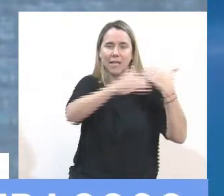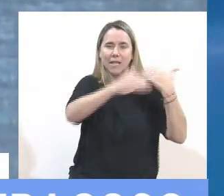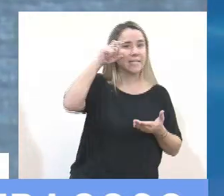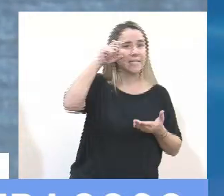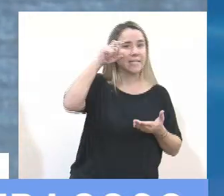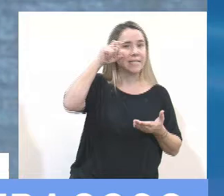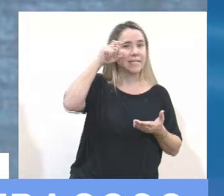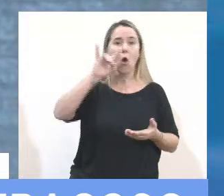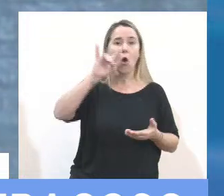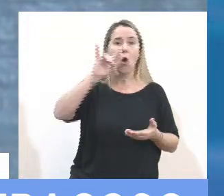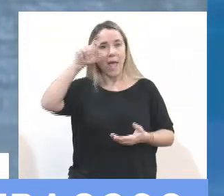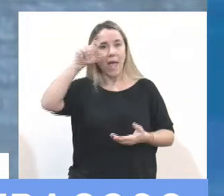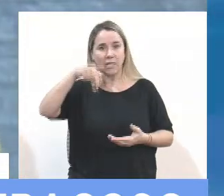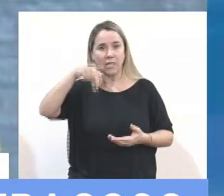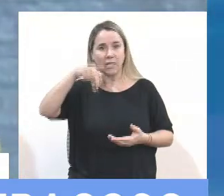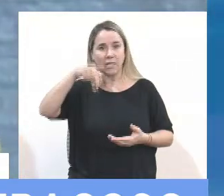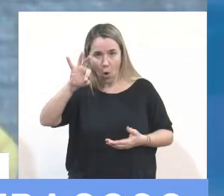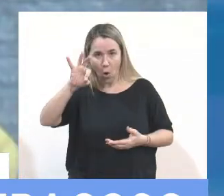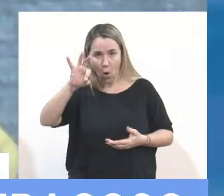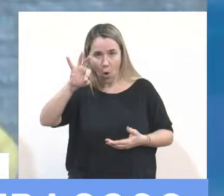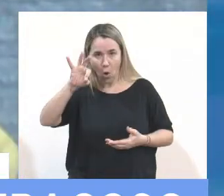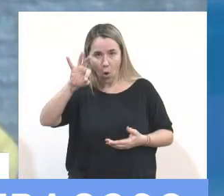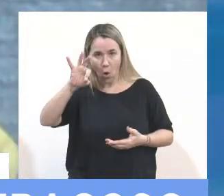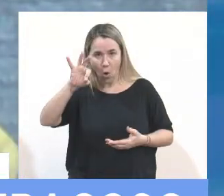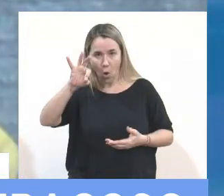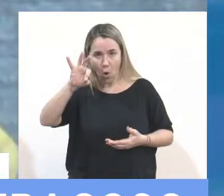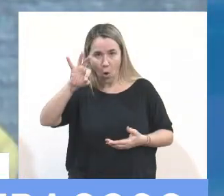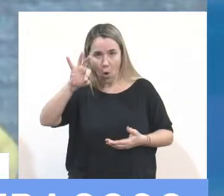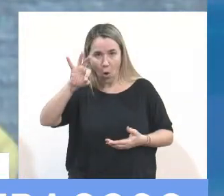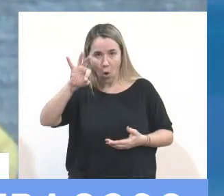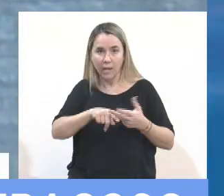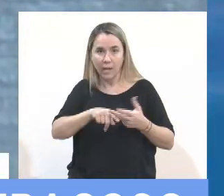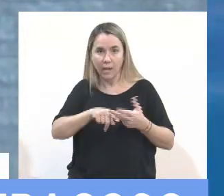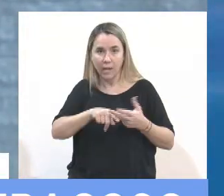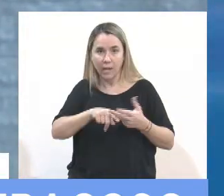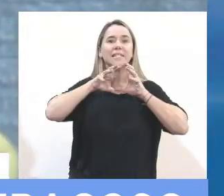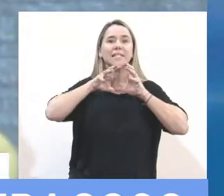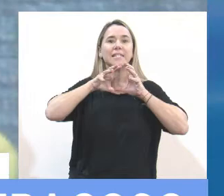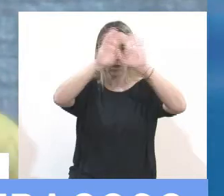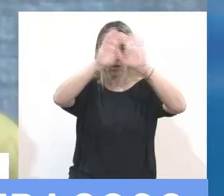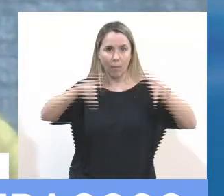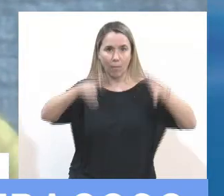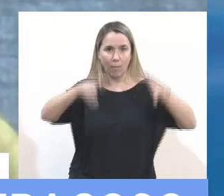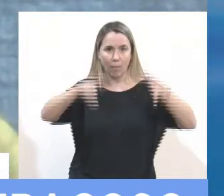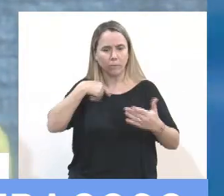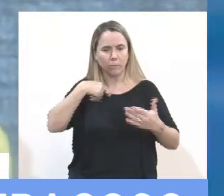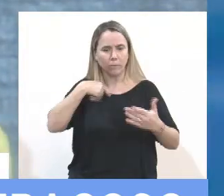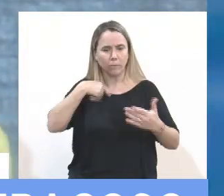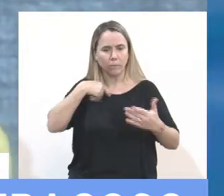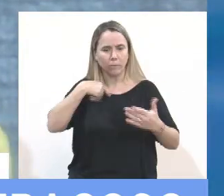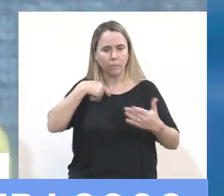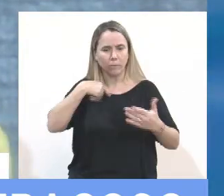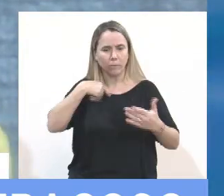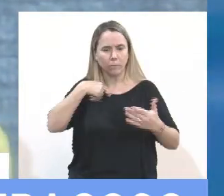López Valverde. Y por supuesto a la secretaría parlamentaria que fue bastante expeditiva con todo